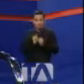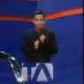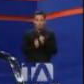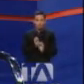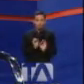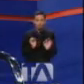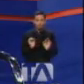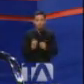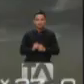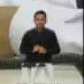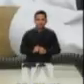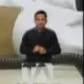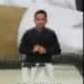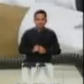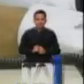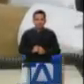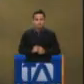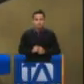inconveniente.